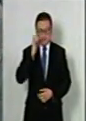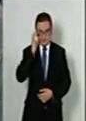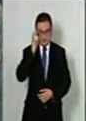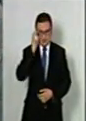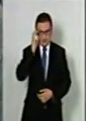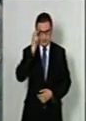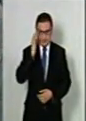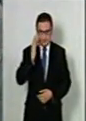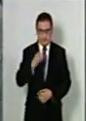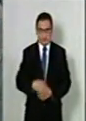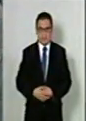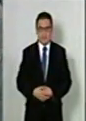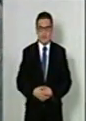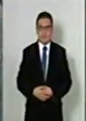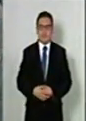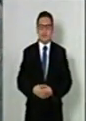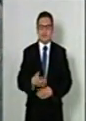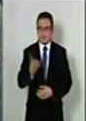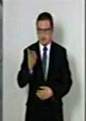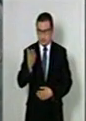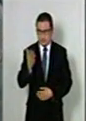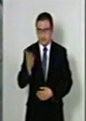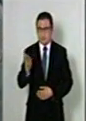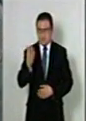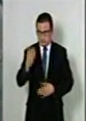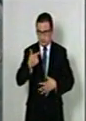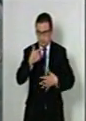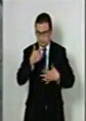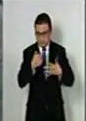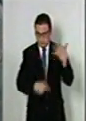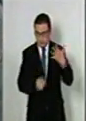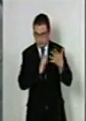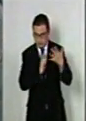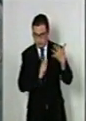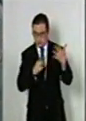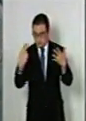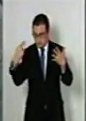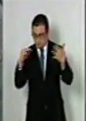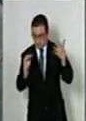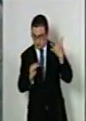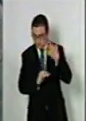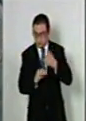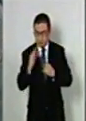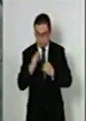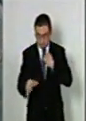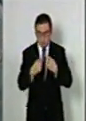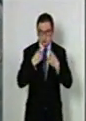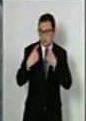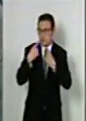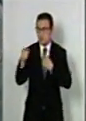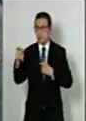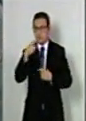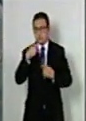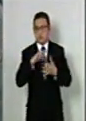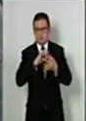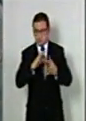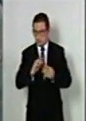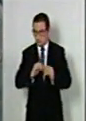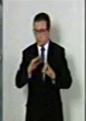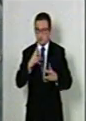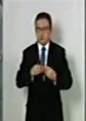Adelante, senador. La anoto en la lista al final de este debate para rectificación de hechos, senador